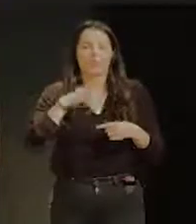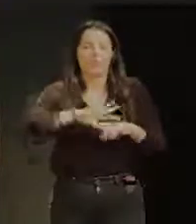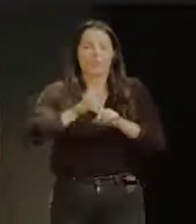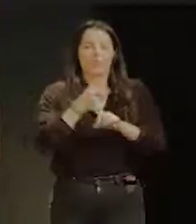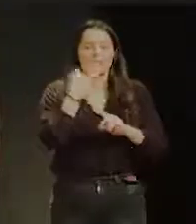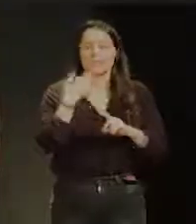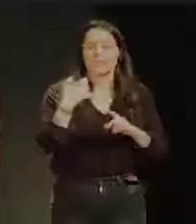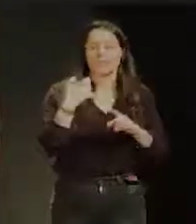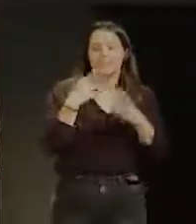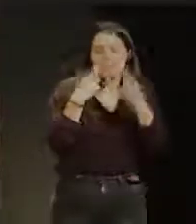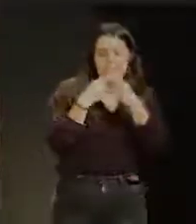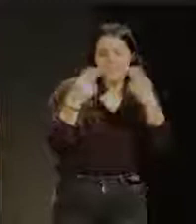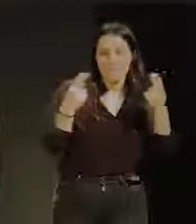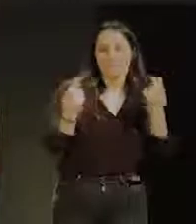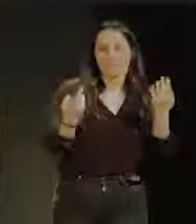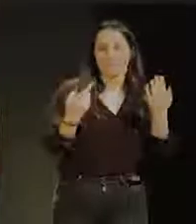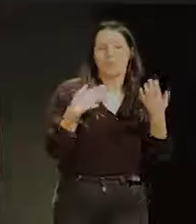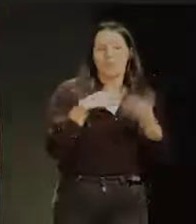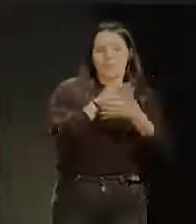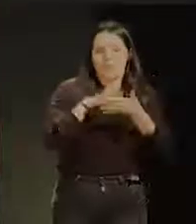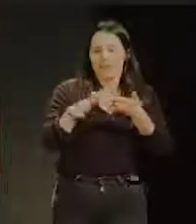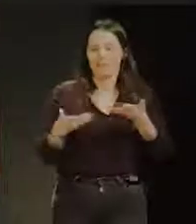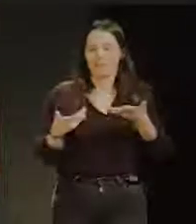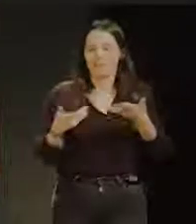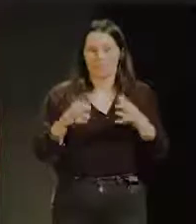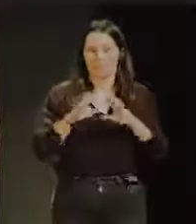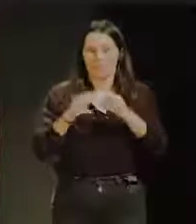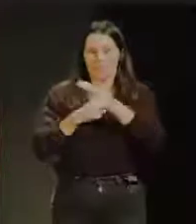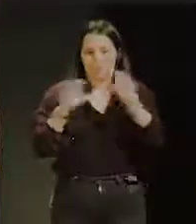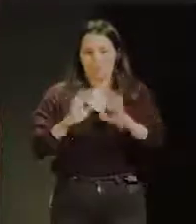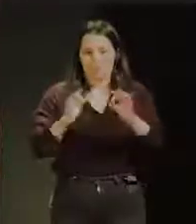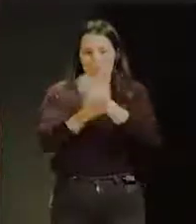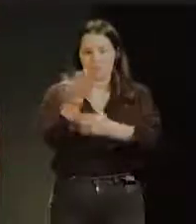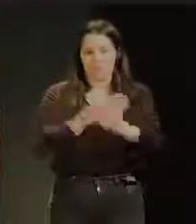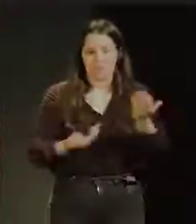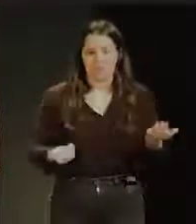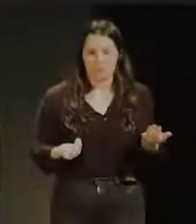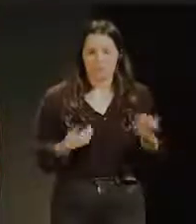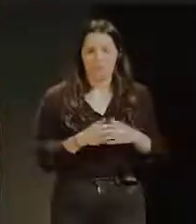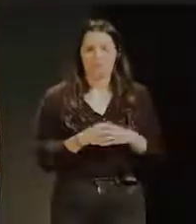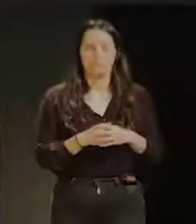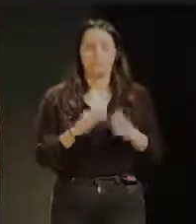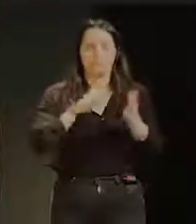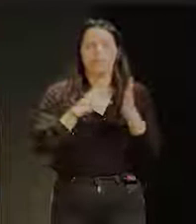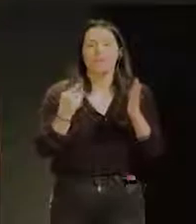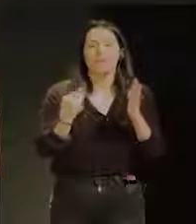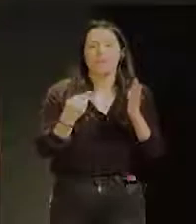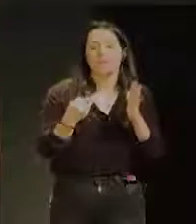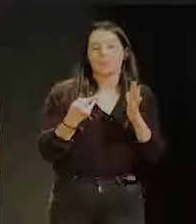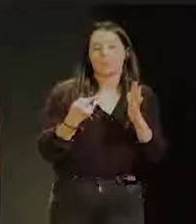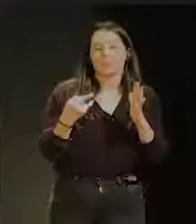con el público que tiene algún tipo de discapacidad. El proyecto del